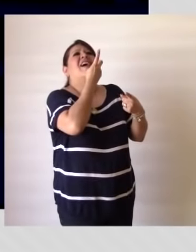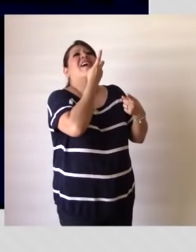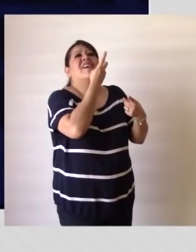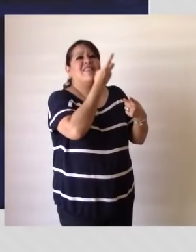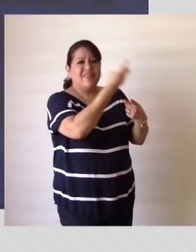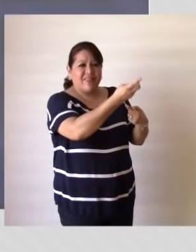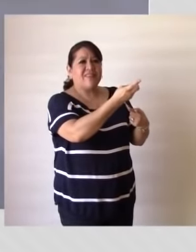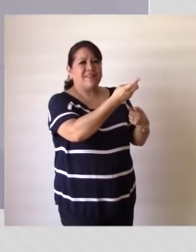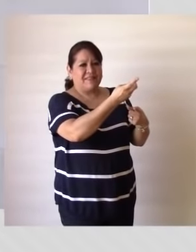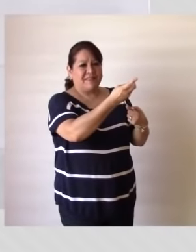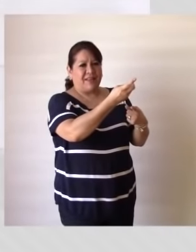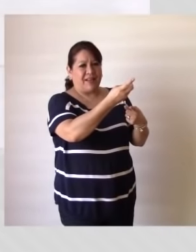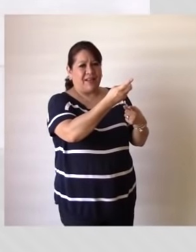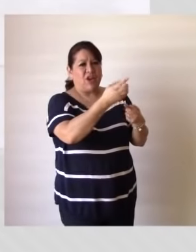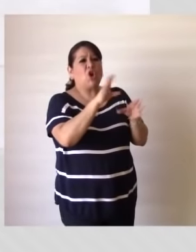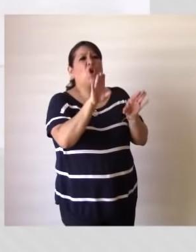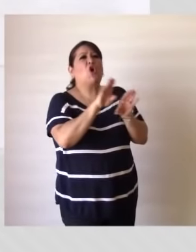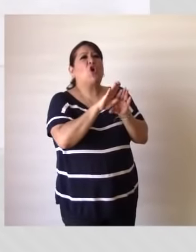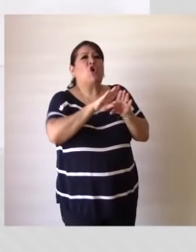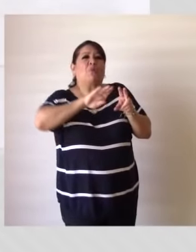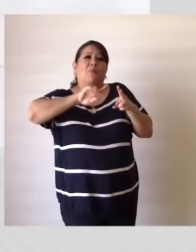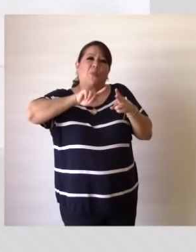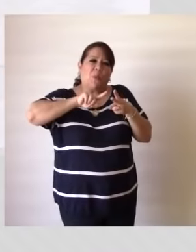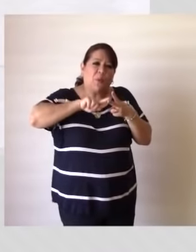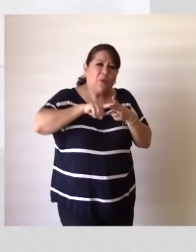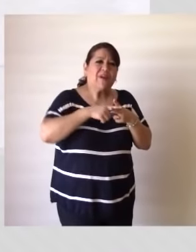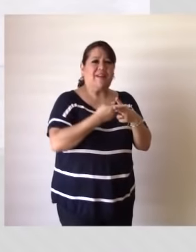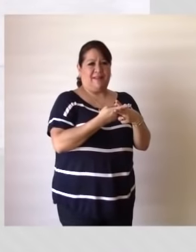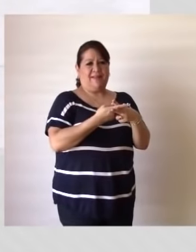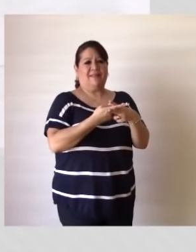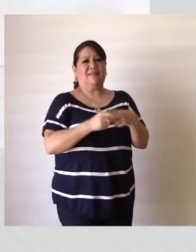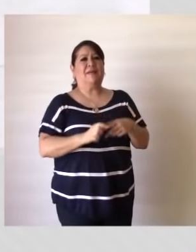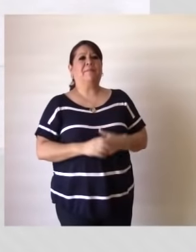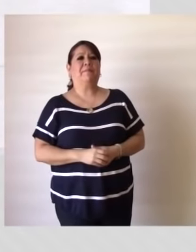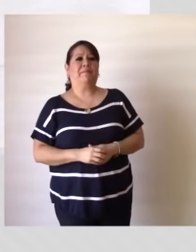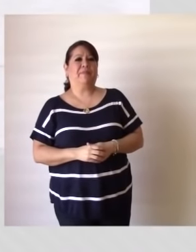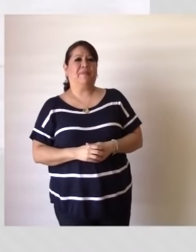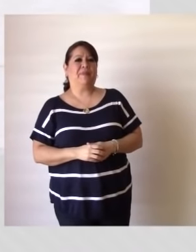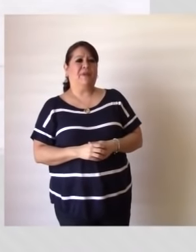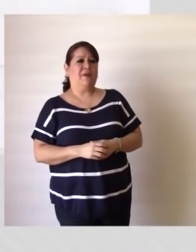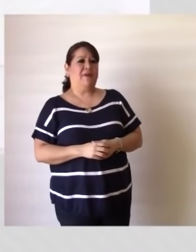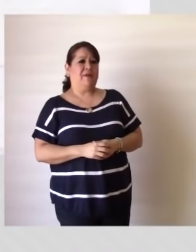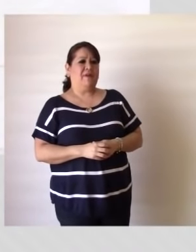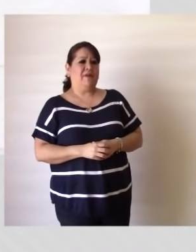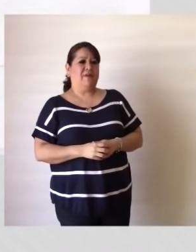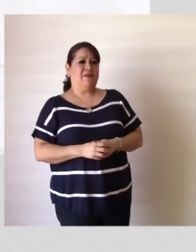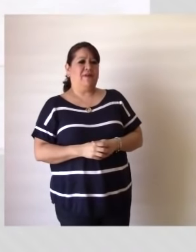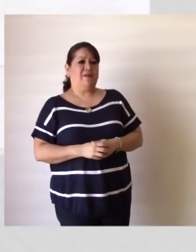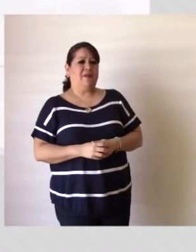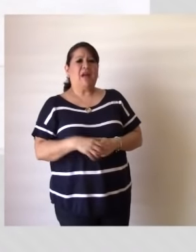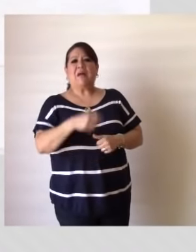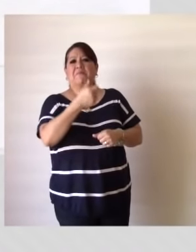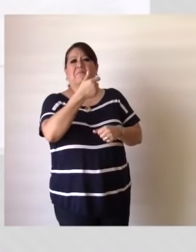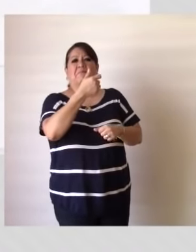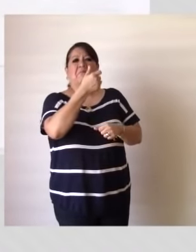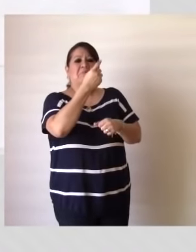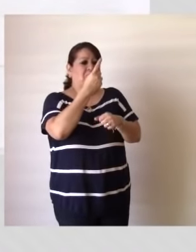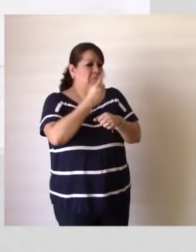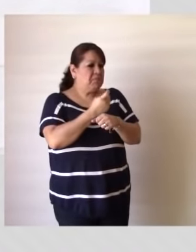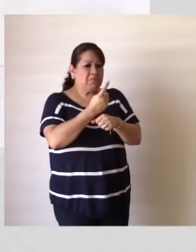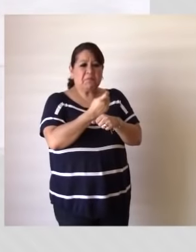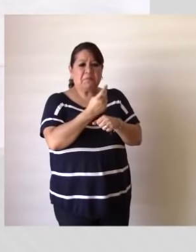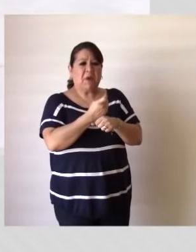es interesante que en los primeros versículos dios hace una afirmación y a partir de esta afirmación